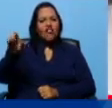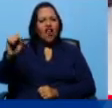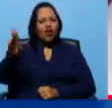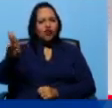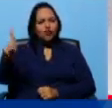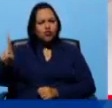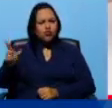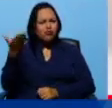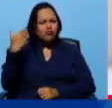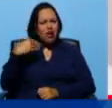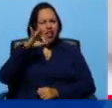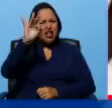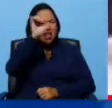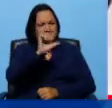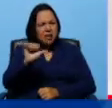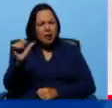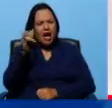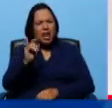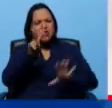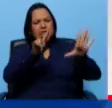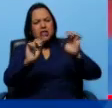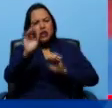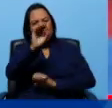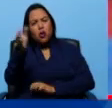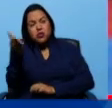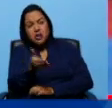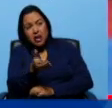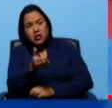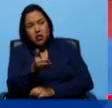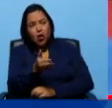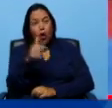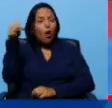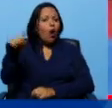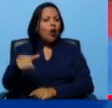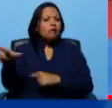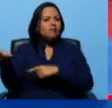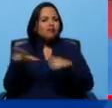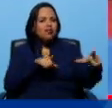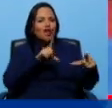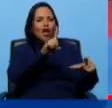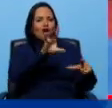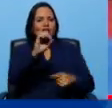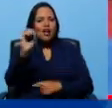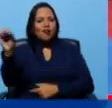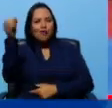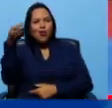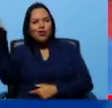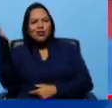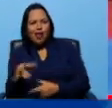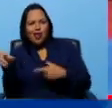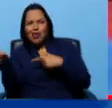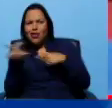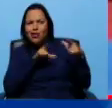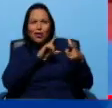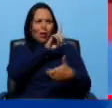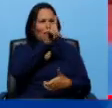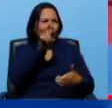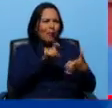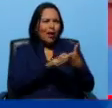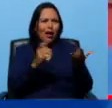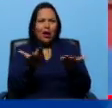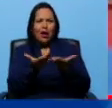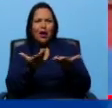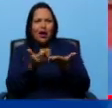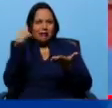el 70% y hoy tenemos el 100% de recuperación de